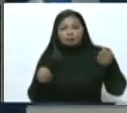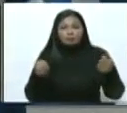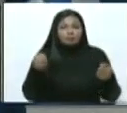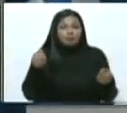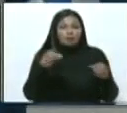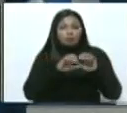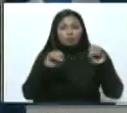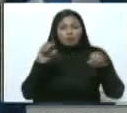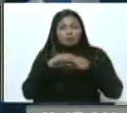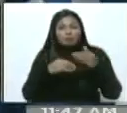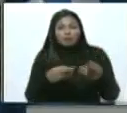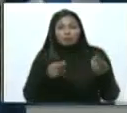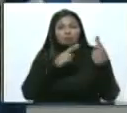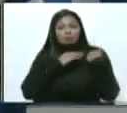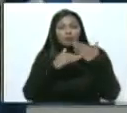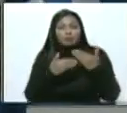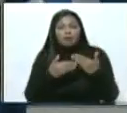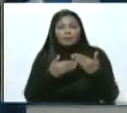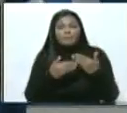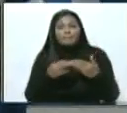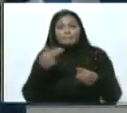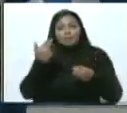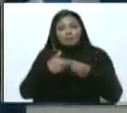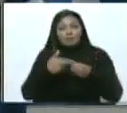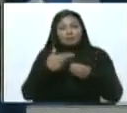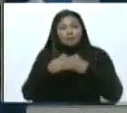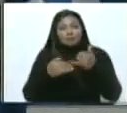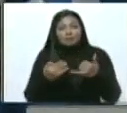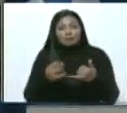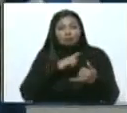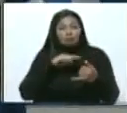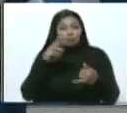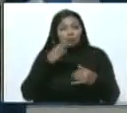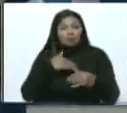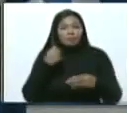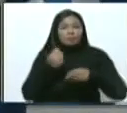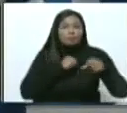tuberías perteneciente a PDVSA, que se pretendía movilizar a